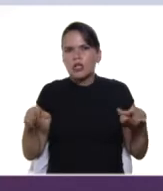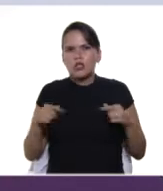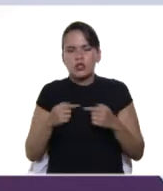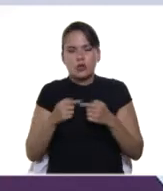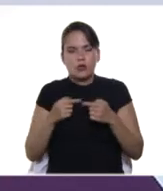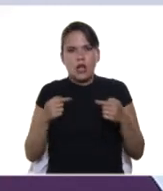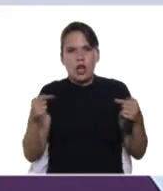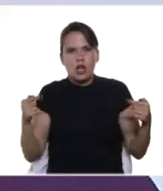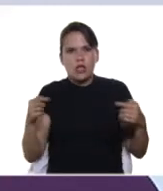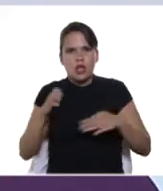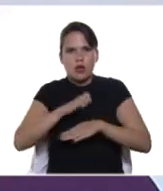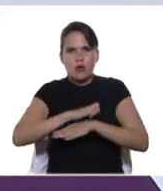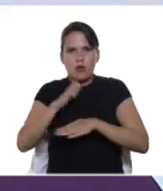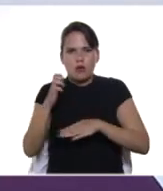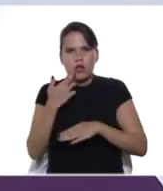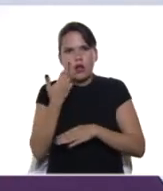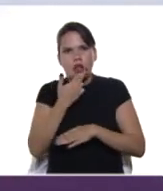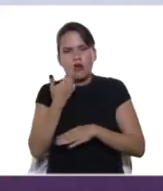línea roja,